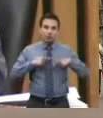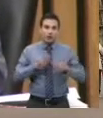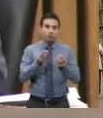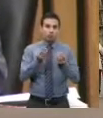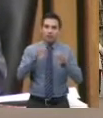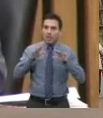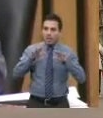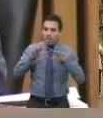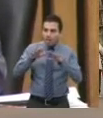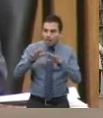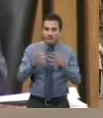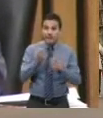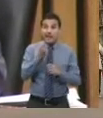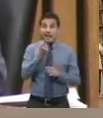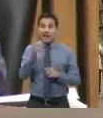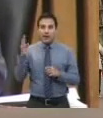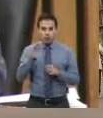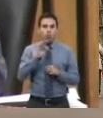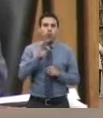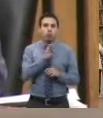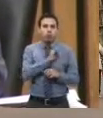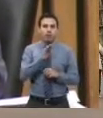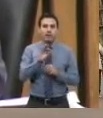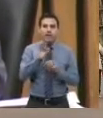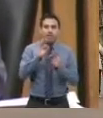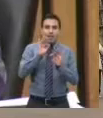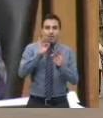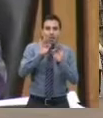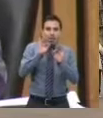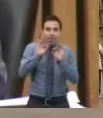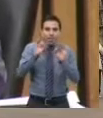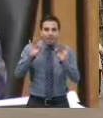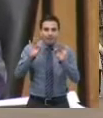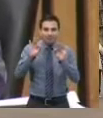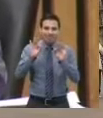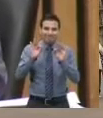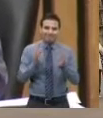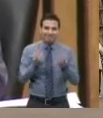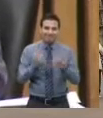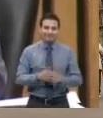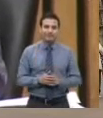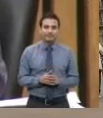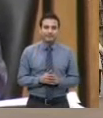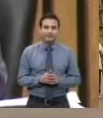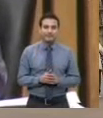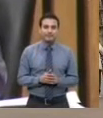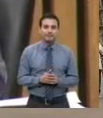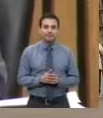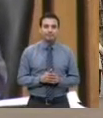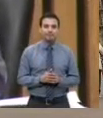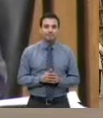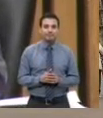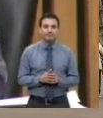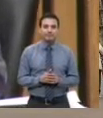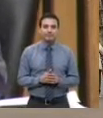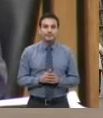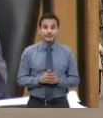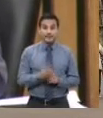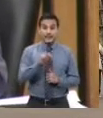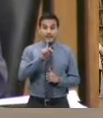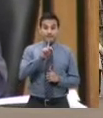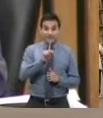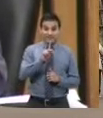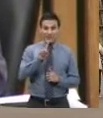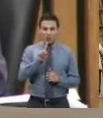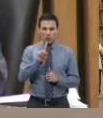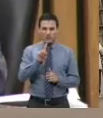que ellas sean la vía de acceso a un impacto social trascendente de los mensajes que difundan. De ahí que el hecho de que el Partido Verde